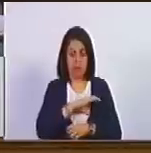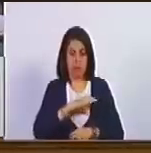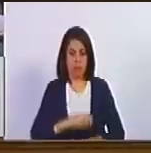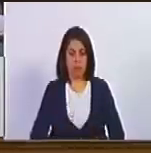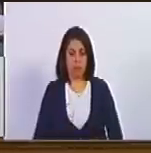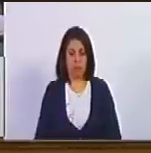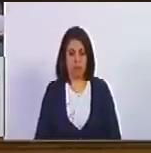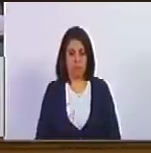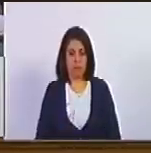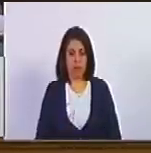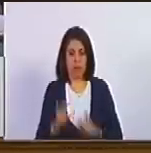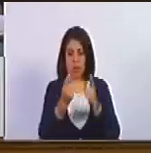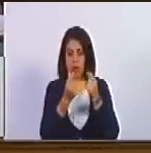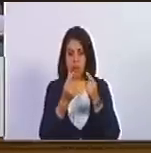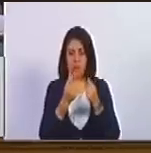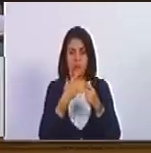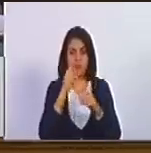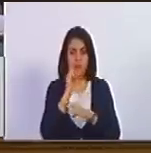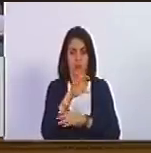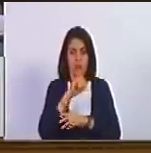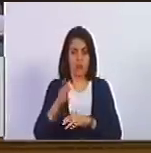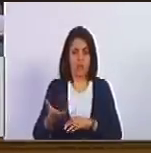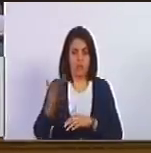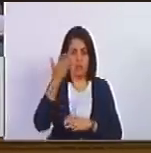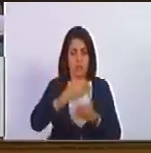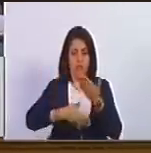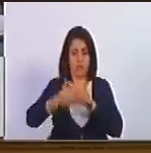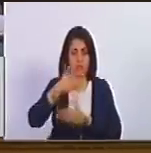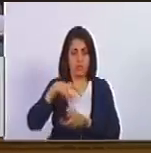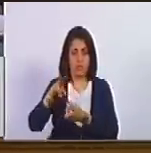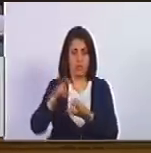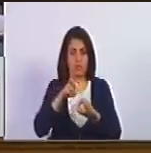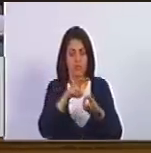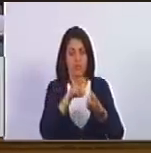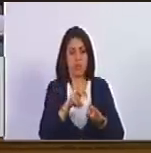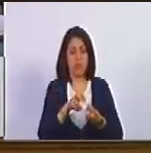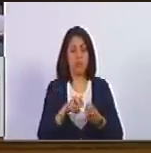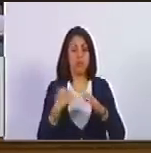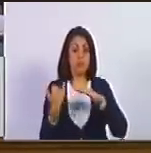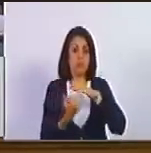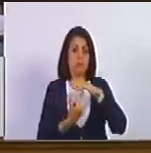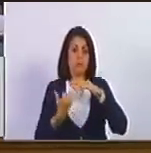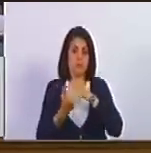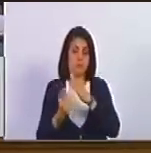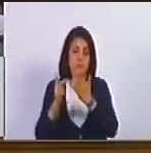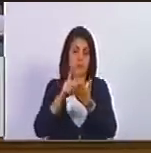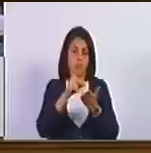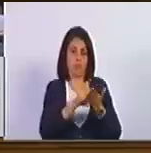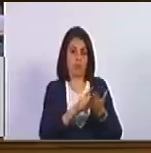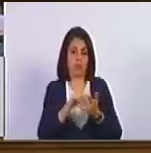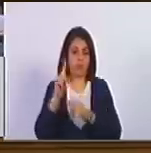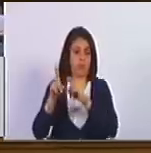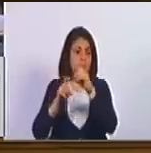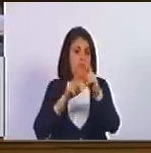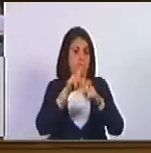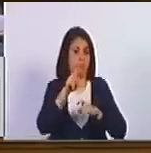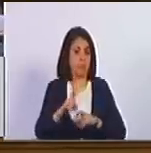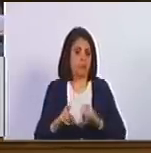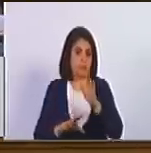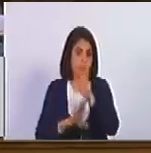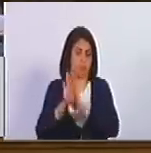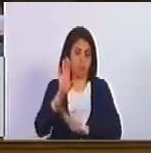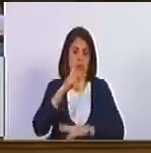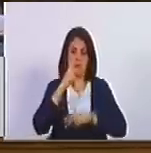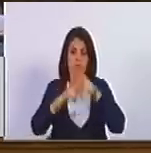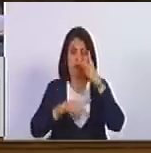de Economía. El Consejo Superior de Armonización Tributaria es una instancia de participación y consulta para el desarrollo